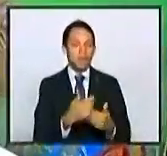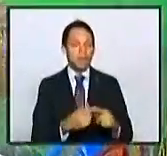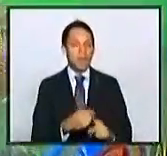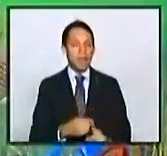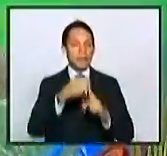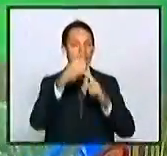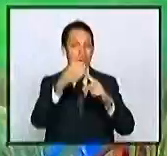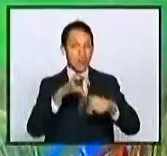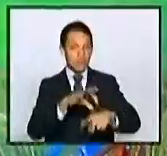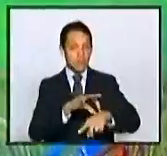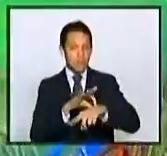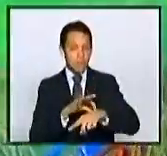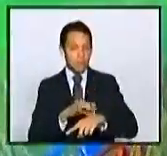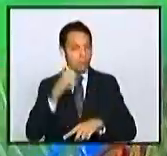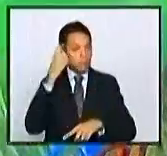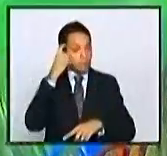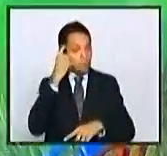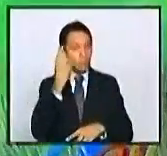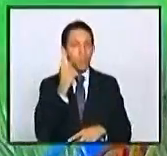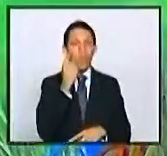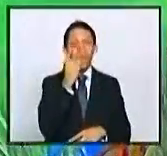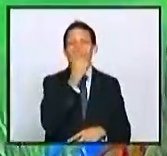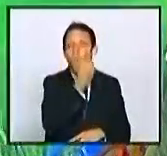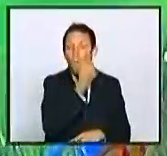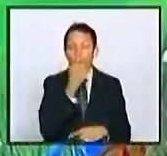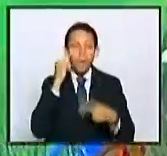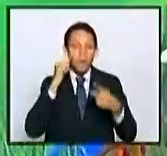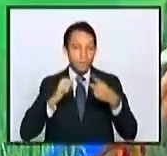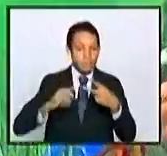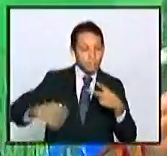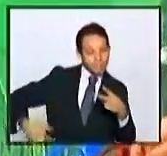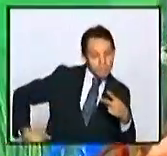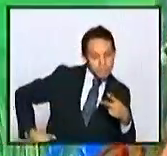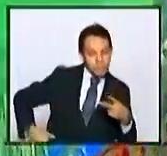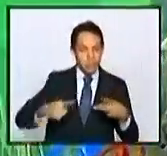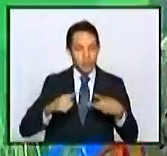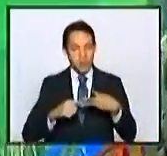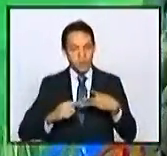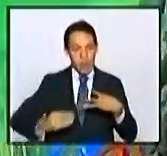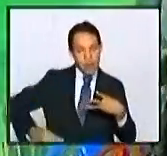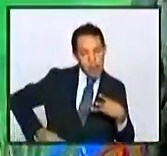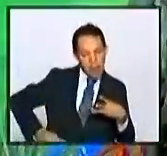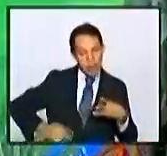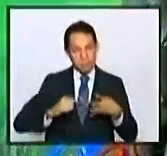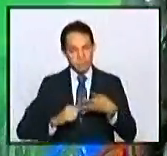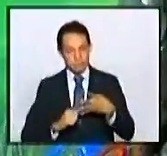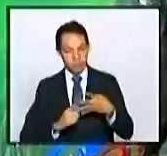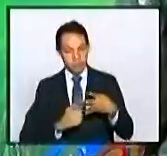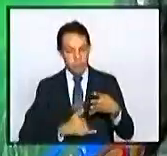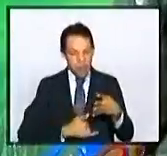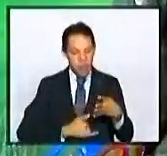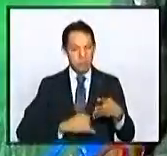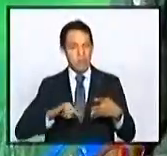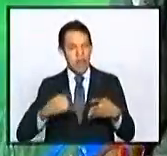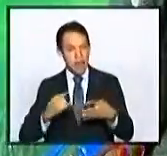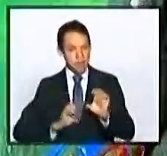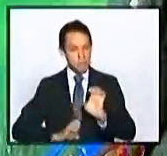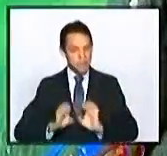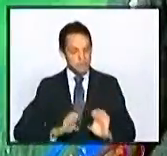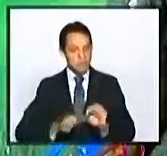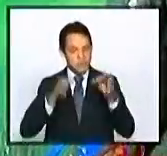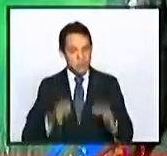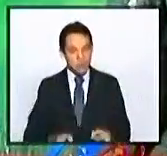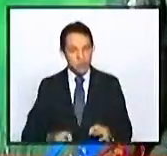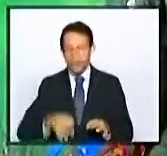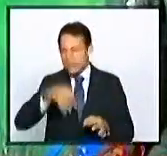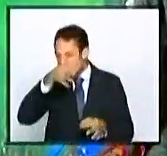sabe muy bien interpretar el ojo del paciente, el riñón del paciente, el sistema metabólico del paciente, siempre hay